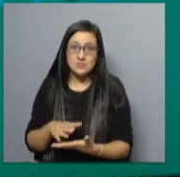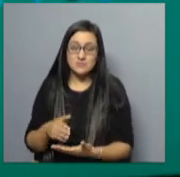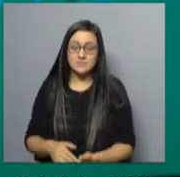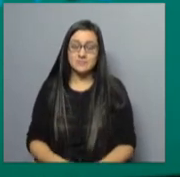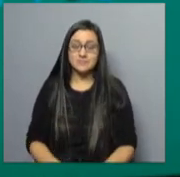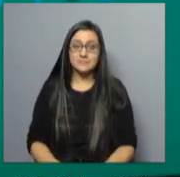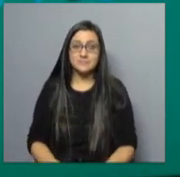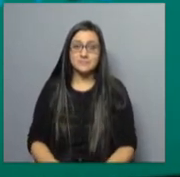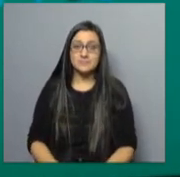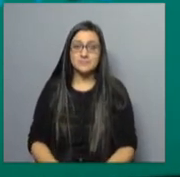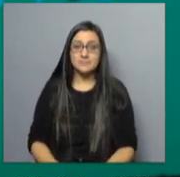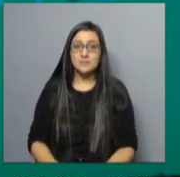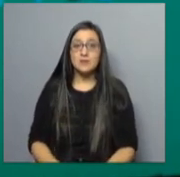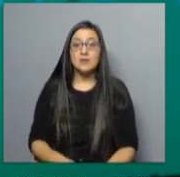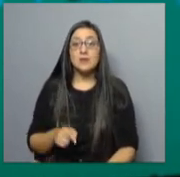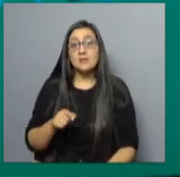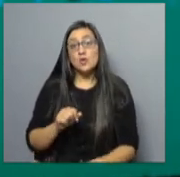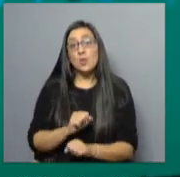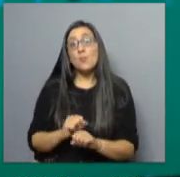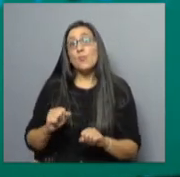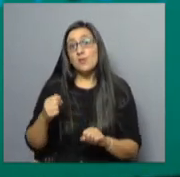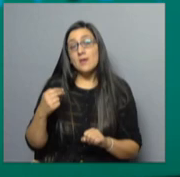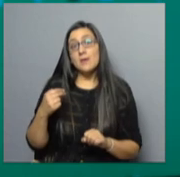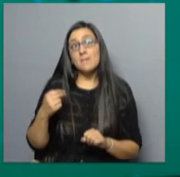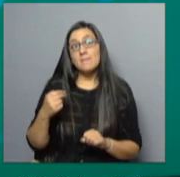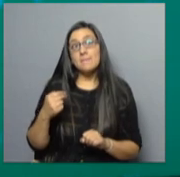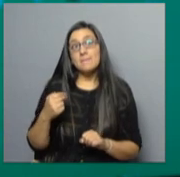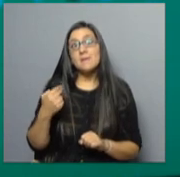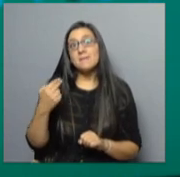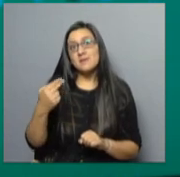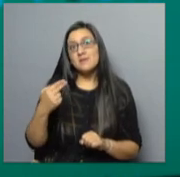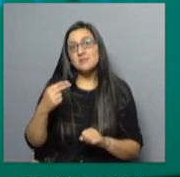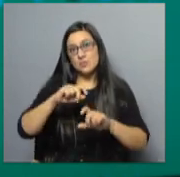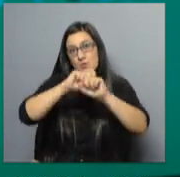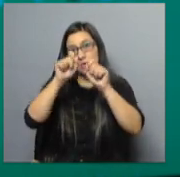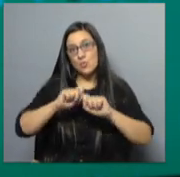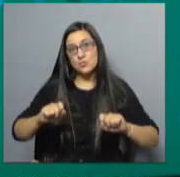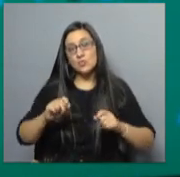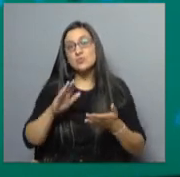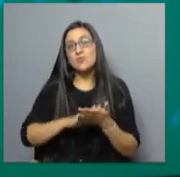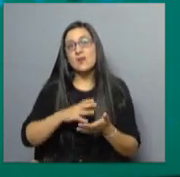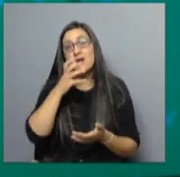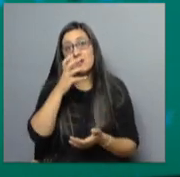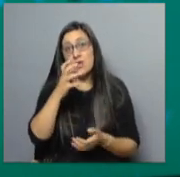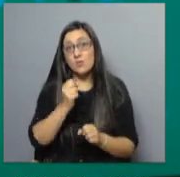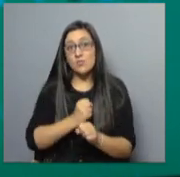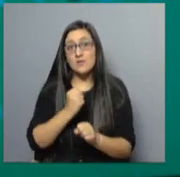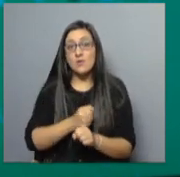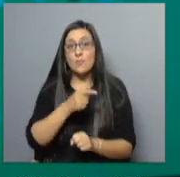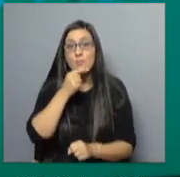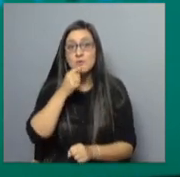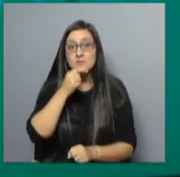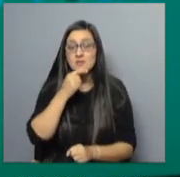puede tener o sacar o permitiendo sacar una conclusión tajante en torno al riesgo de la función policial que